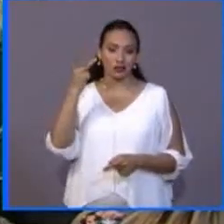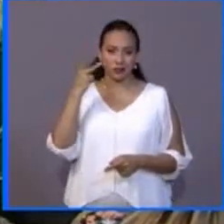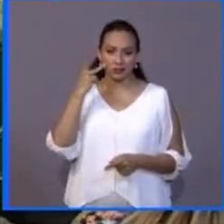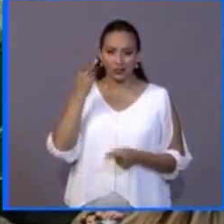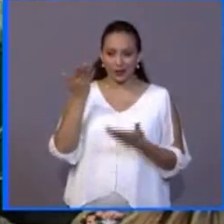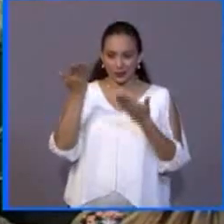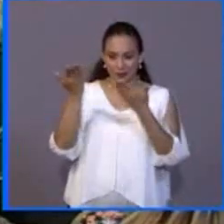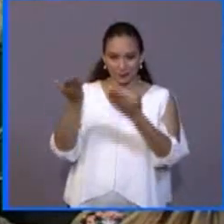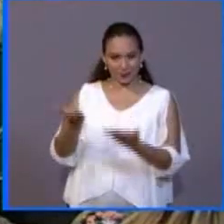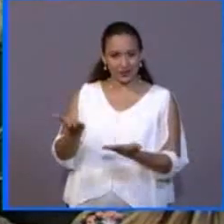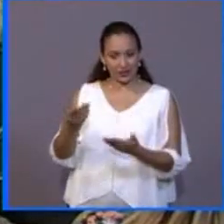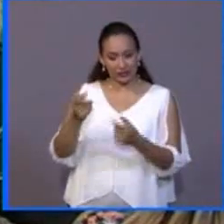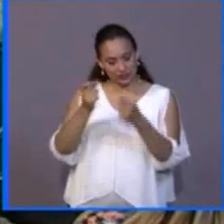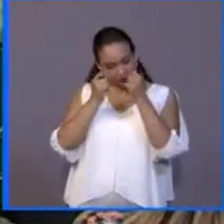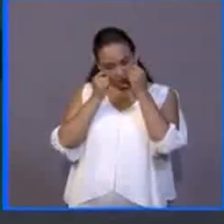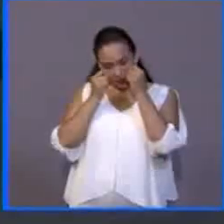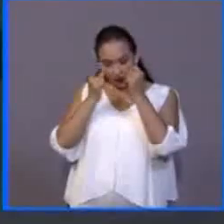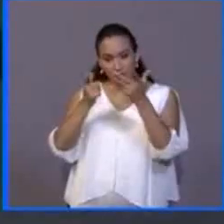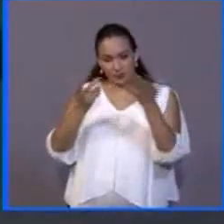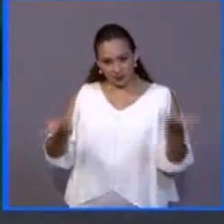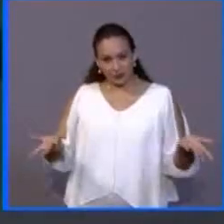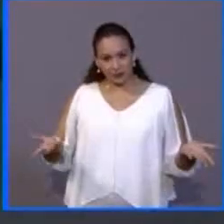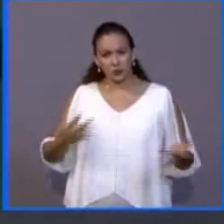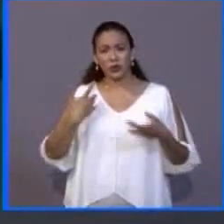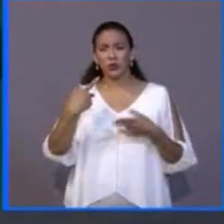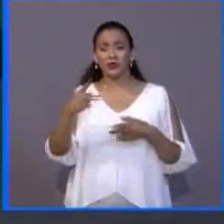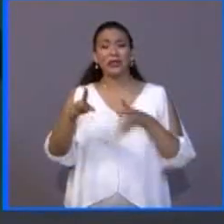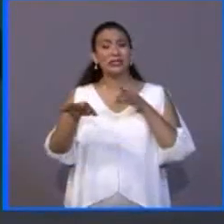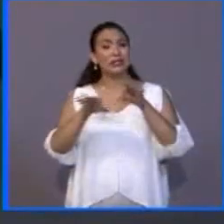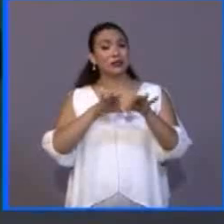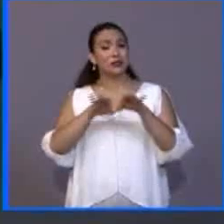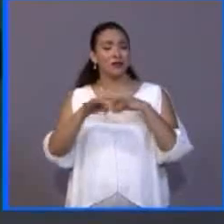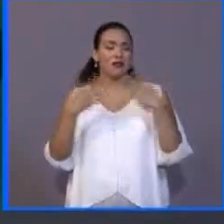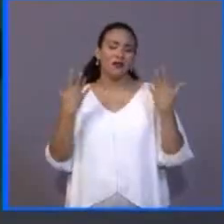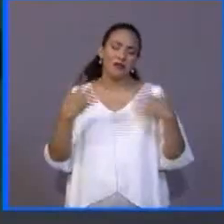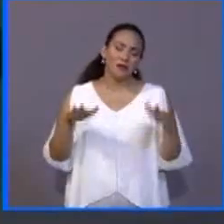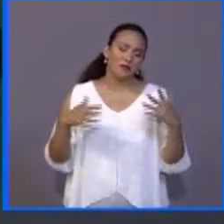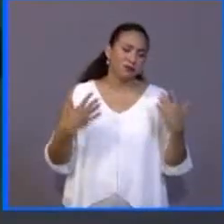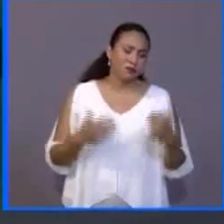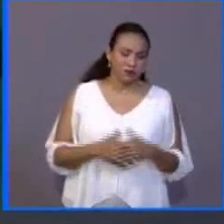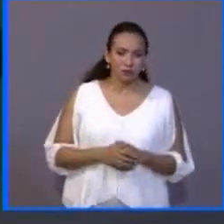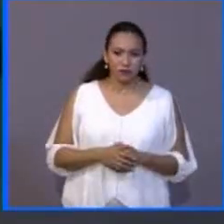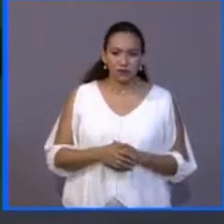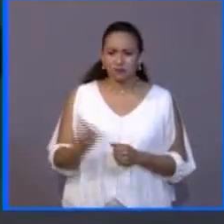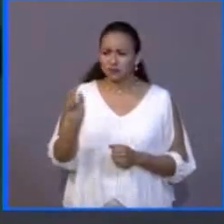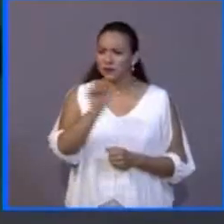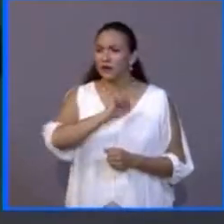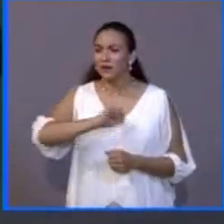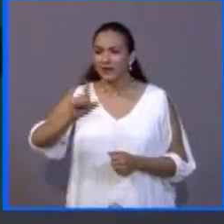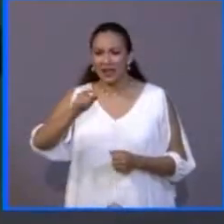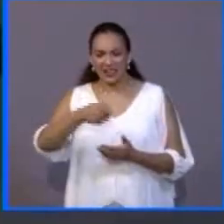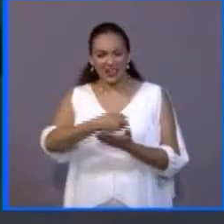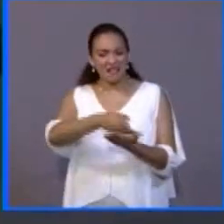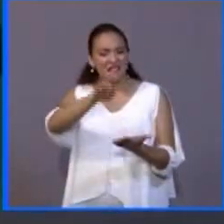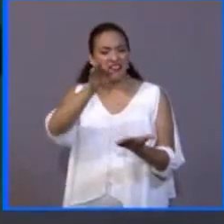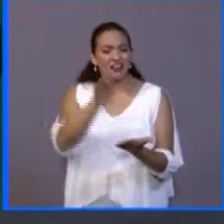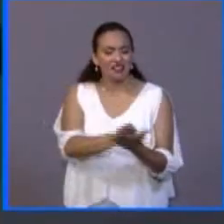Corte de Justicia de la Nación, Norma Lucía Piña Hernández, por la